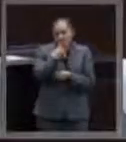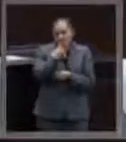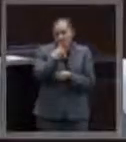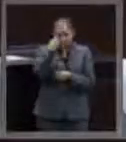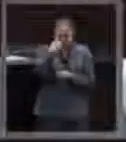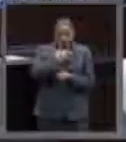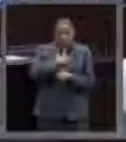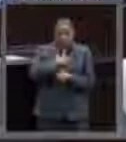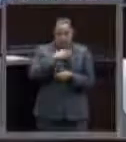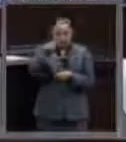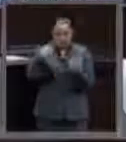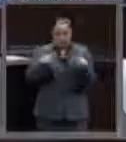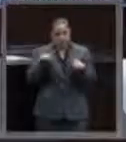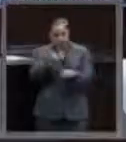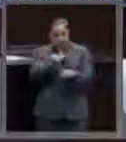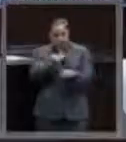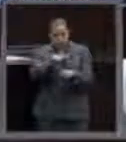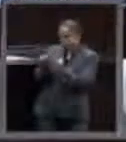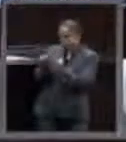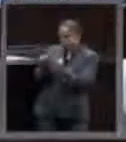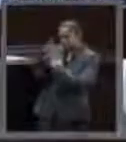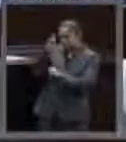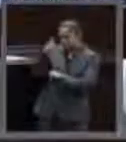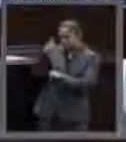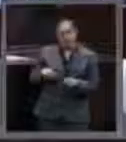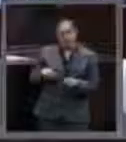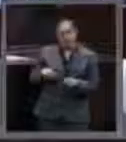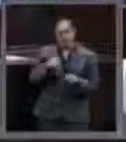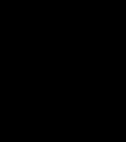presidente gracias diputado romero tiene ahora